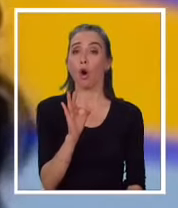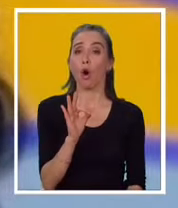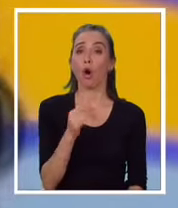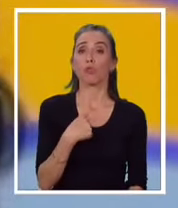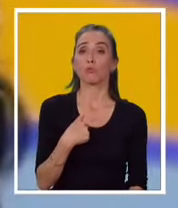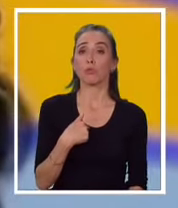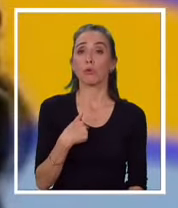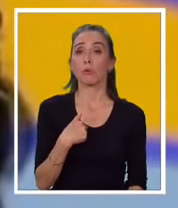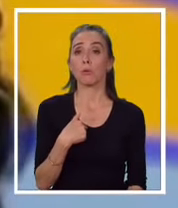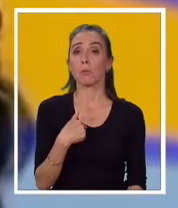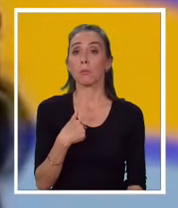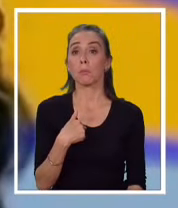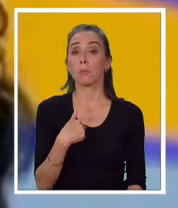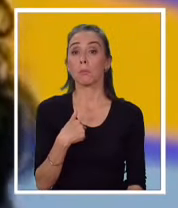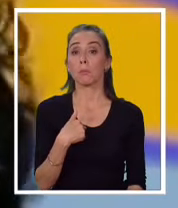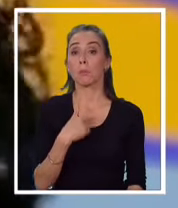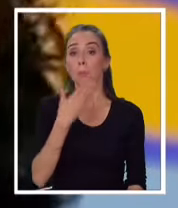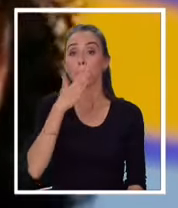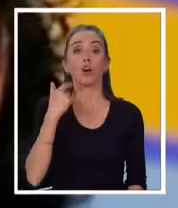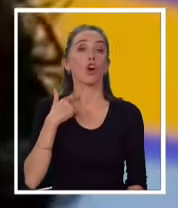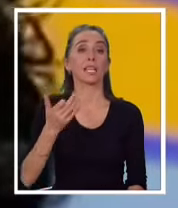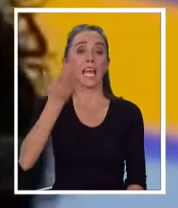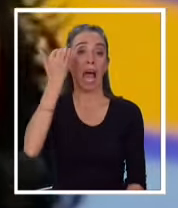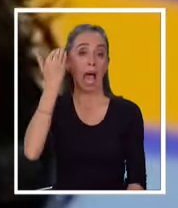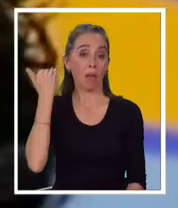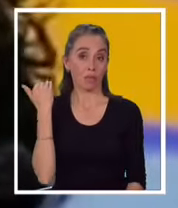estoy mejor que antes,